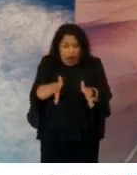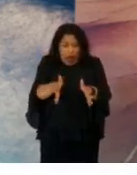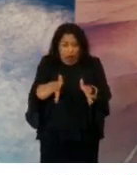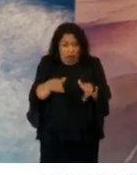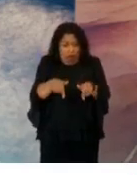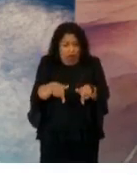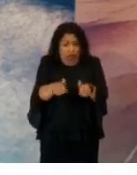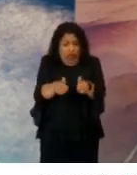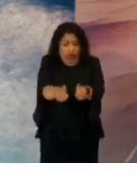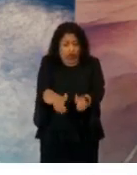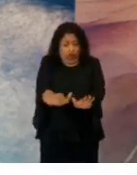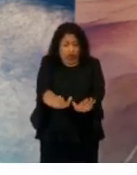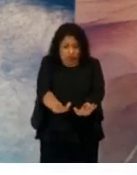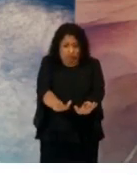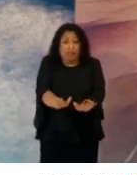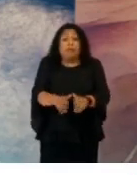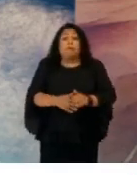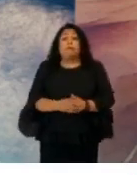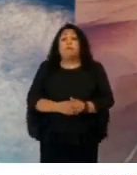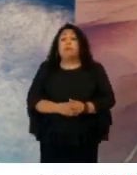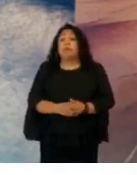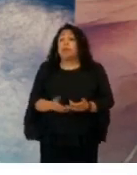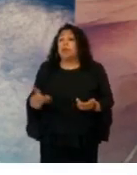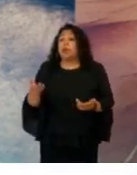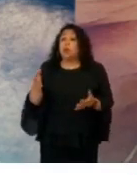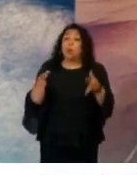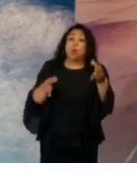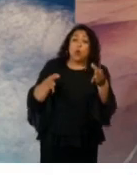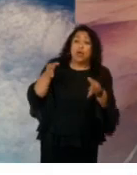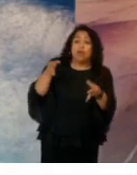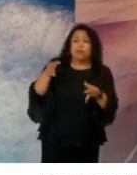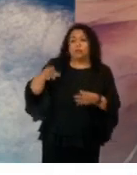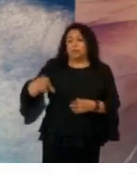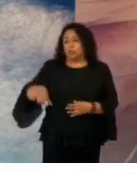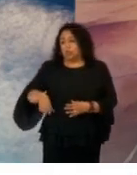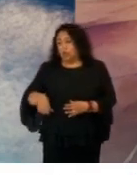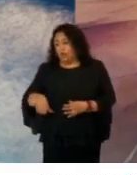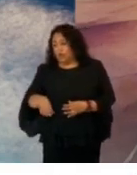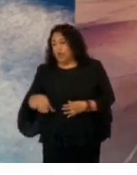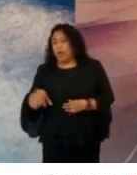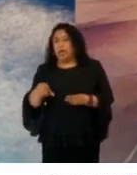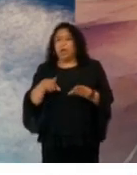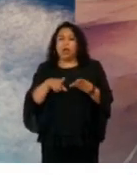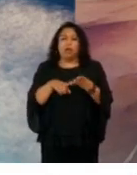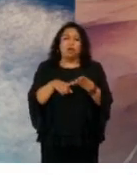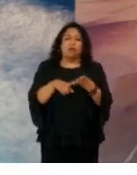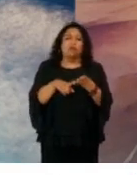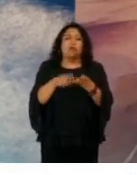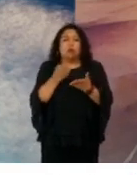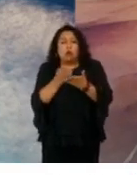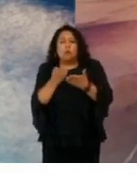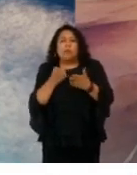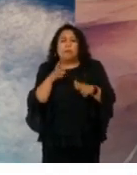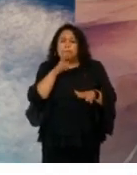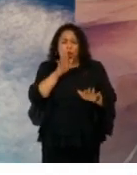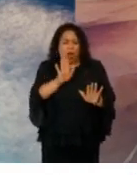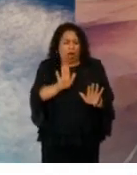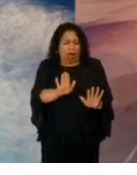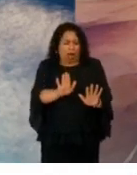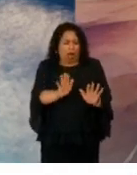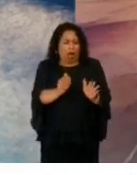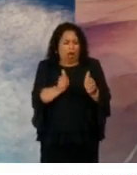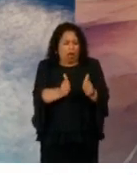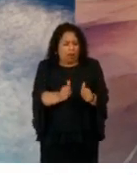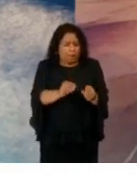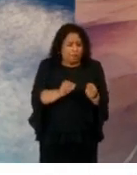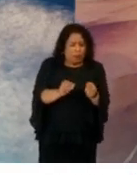permanezcan y el Estado, los jueces, los poderes económicos tienden a preferir que no se muevan demasiado las